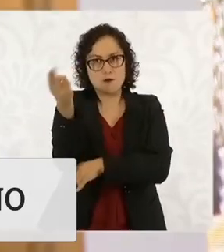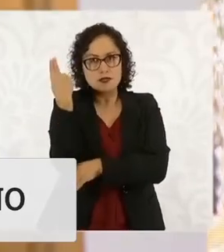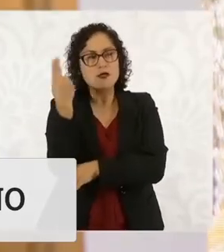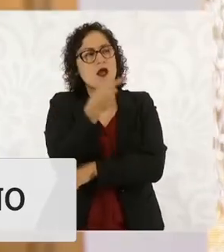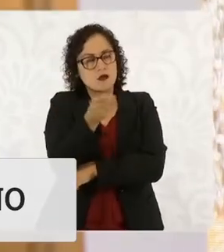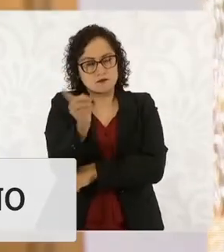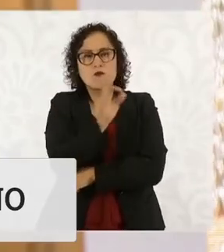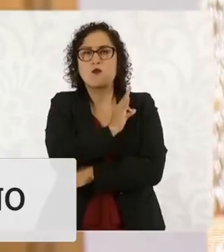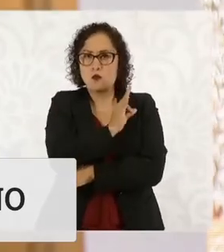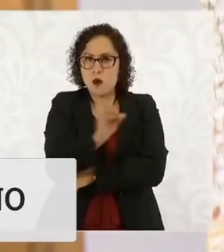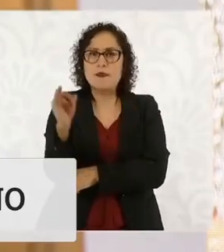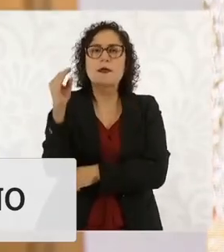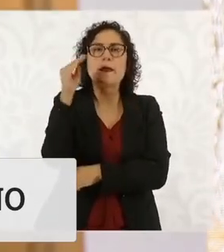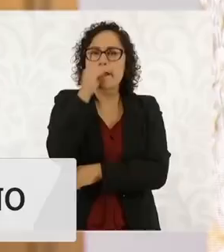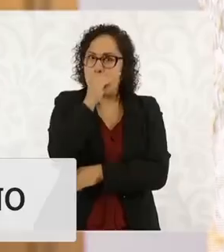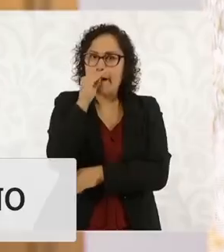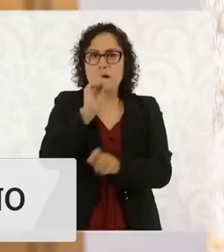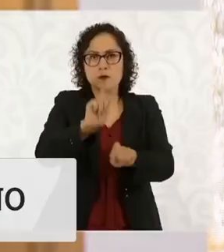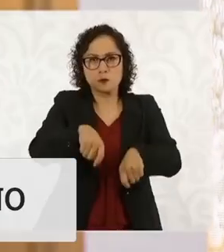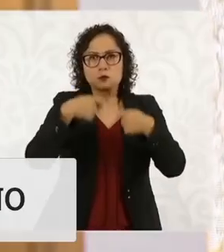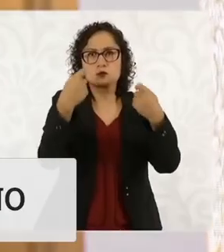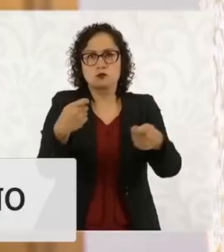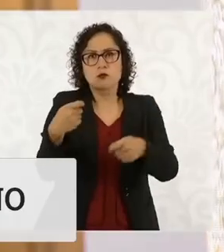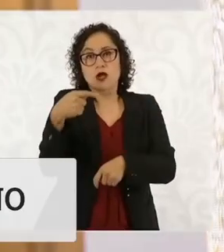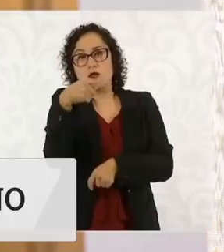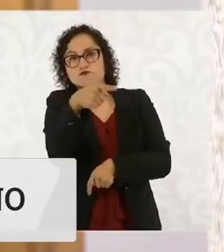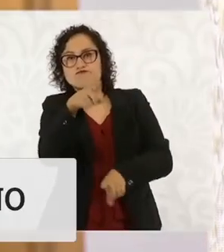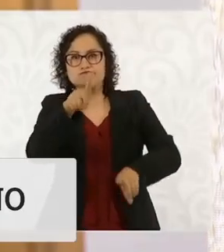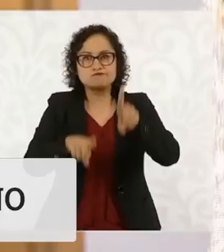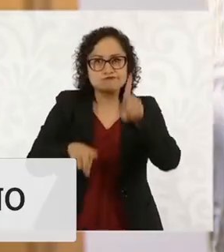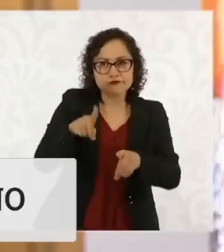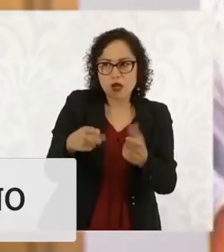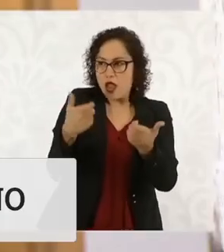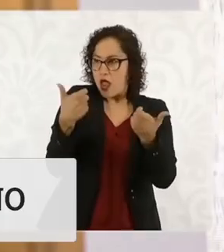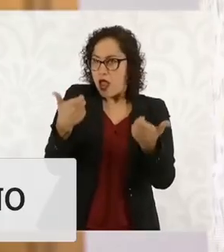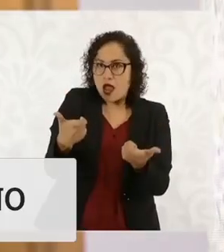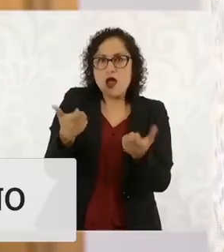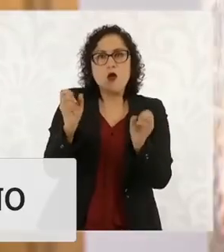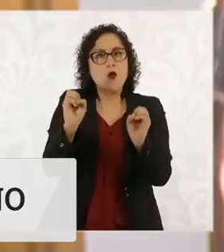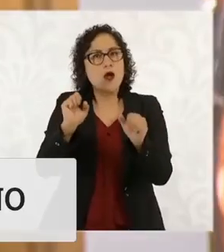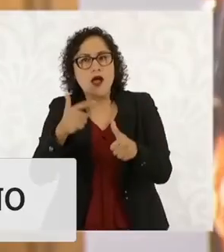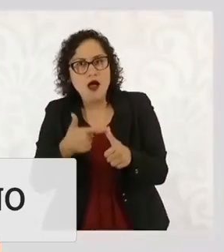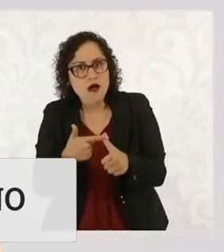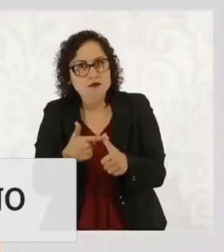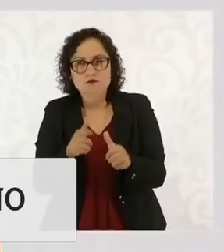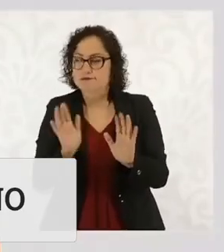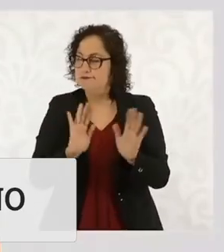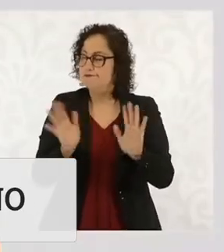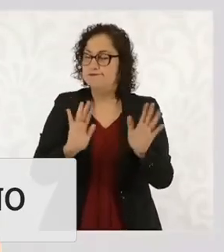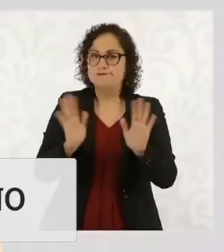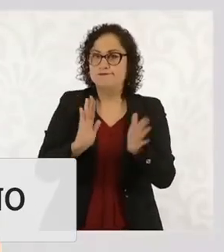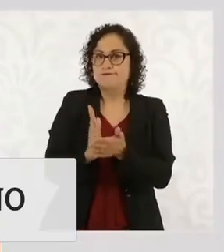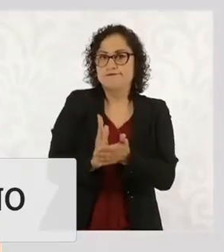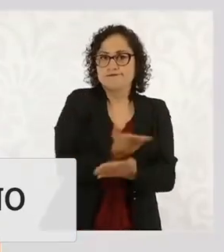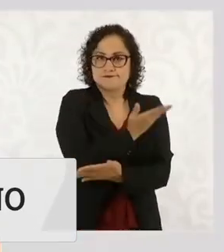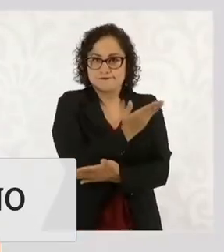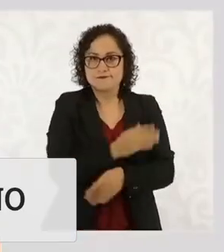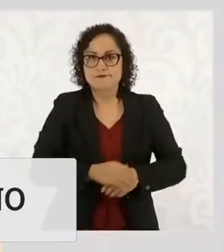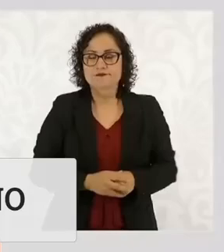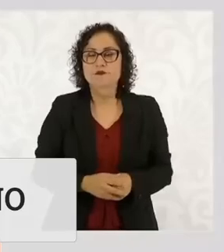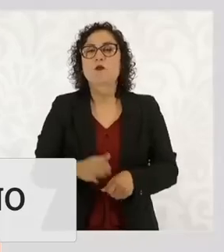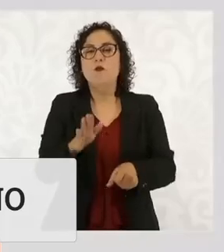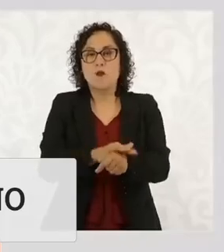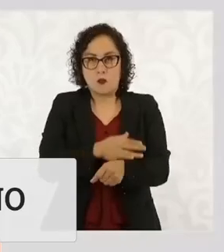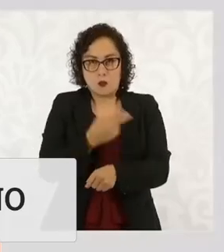manera gratuita, que su situación económica no defina su acceso a la educación superior. Por